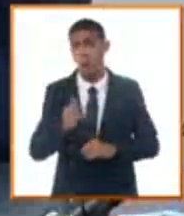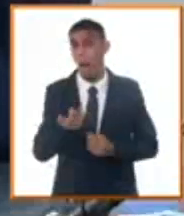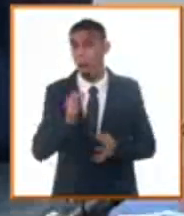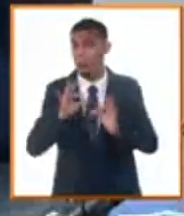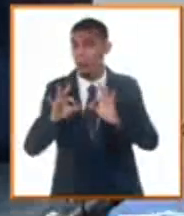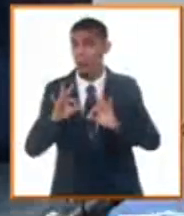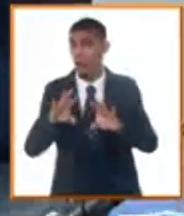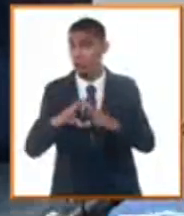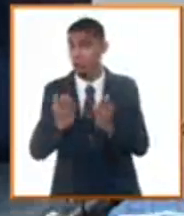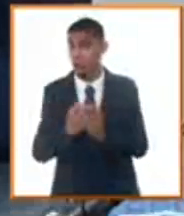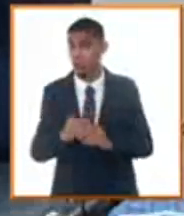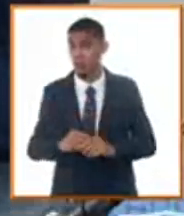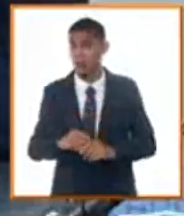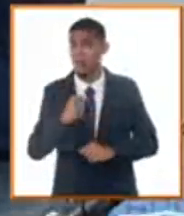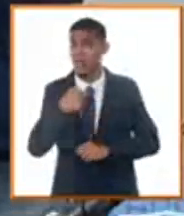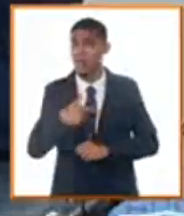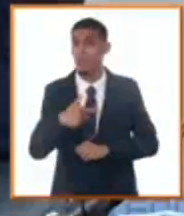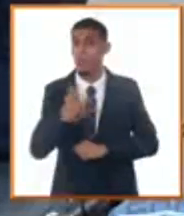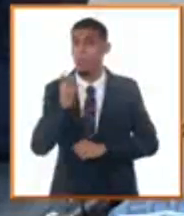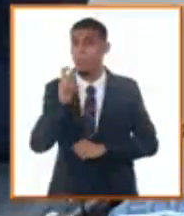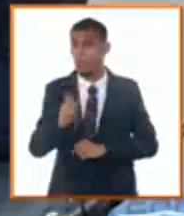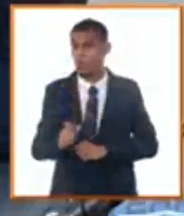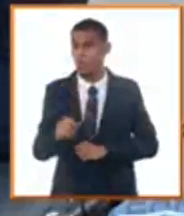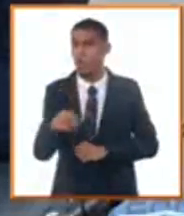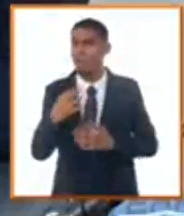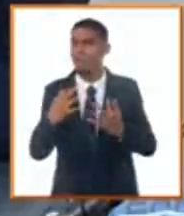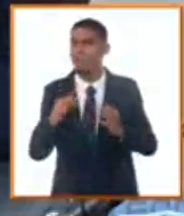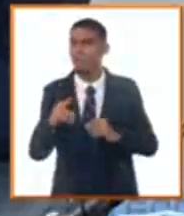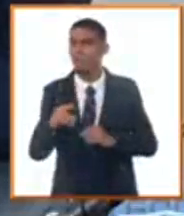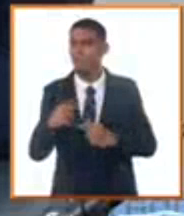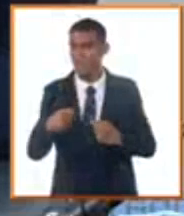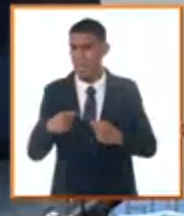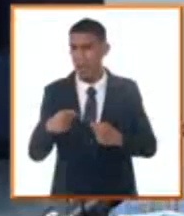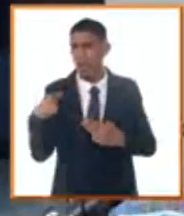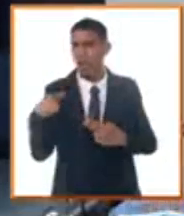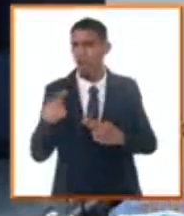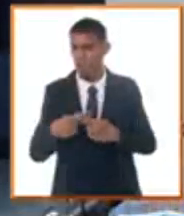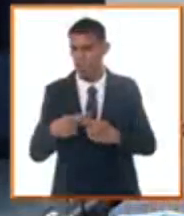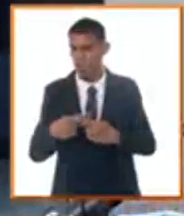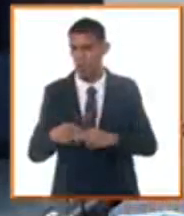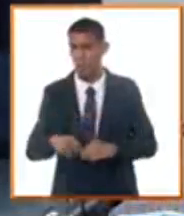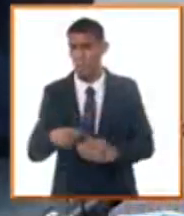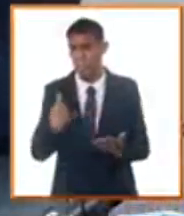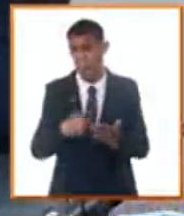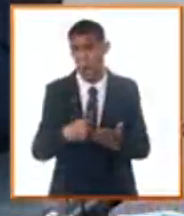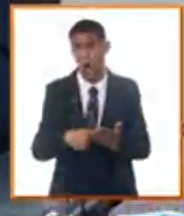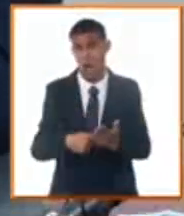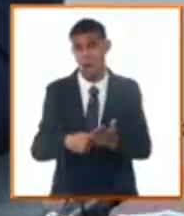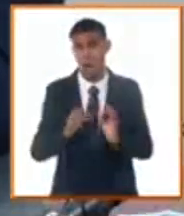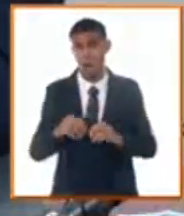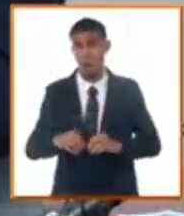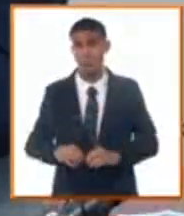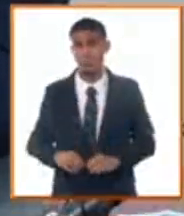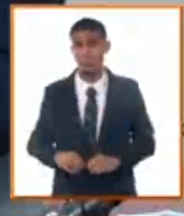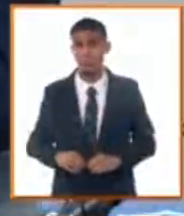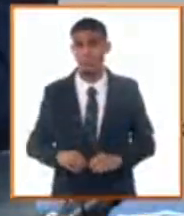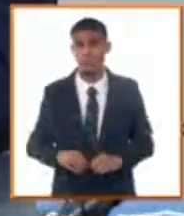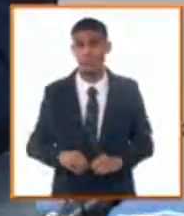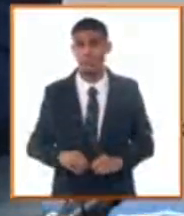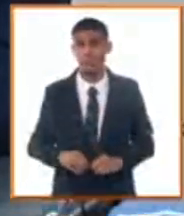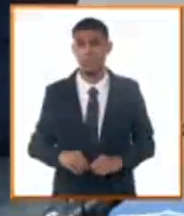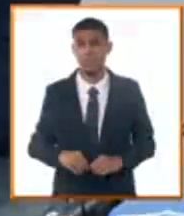personas tienen que sentir cada vez más confianza, más seguridad en lo que hacen, pero además para que nuestras plataformas sigan siendo también cada vez más